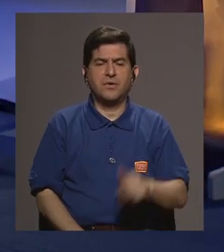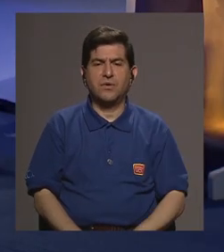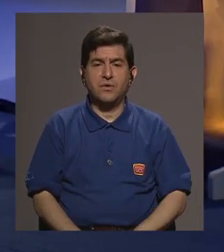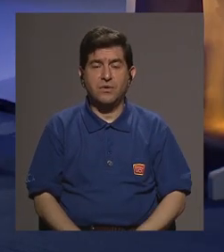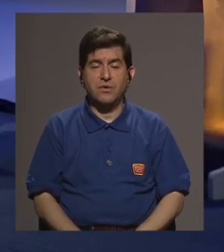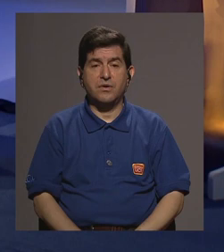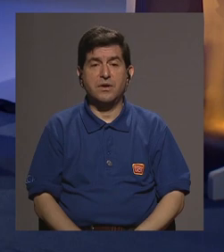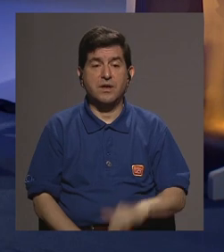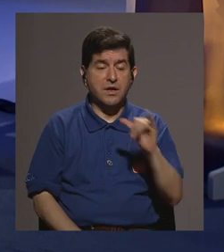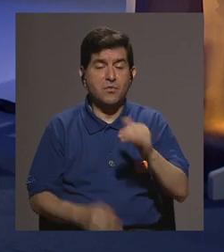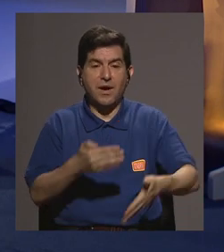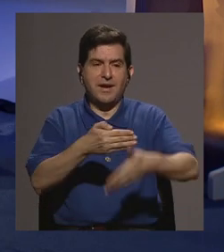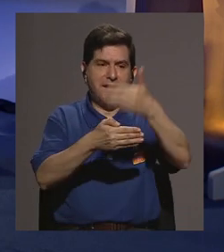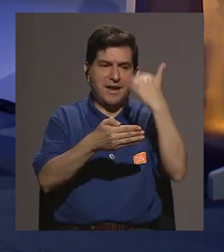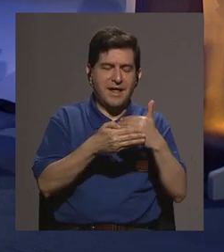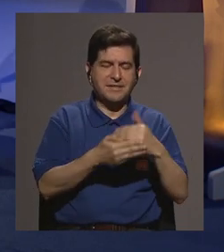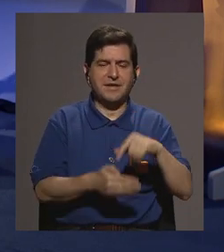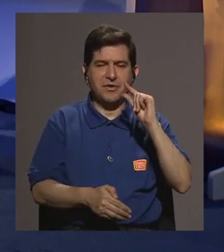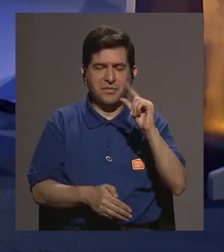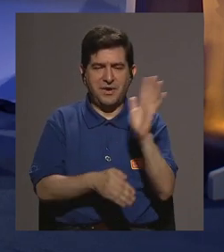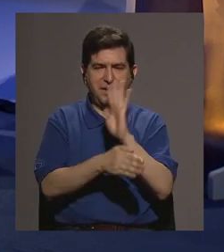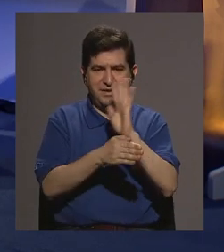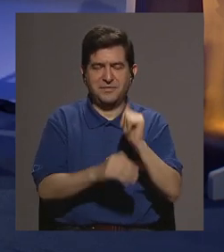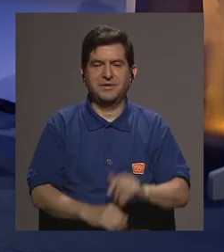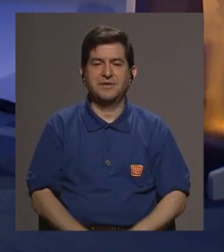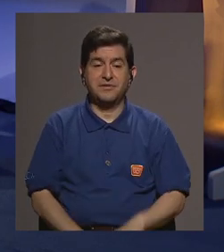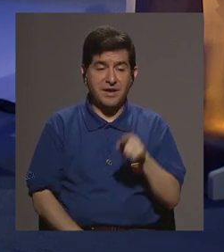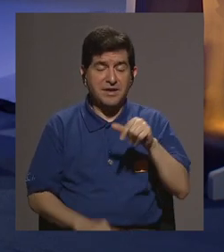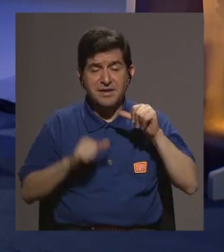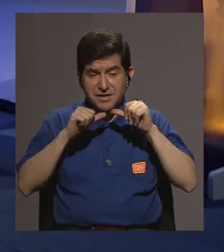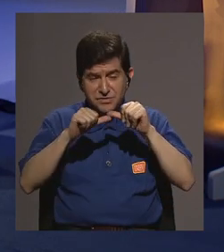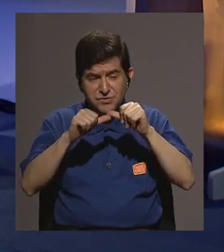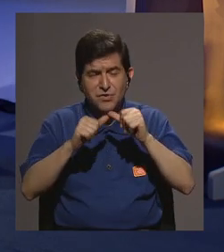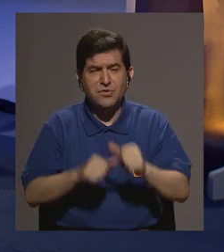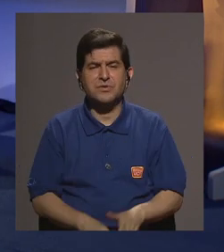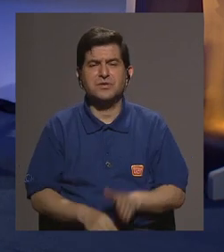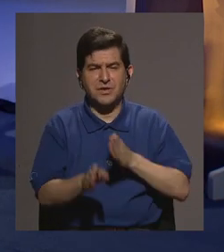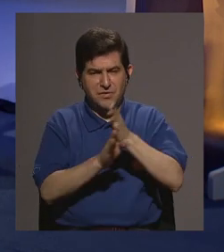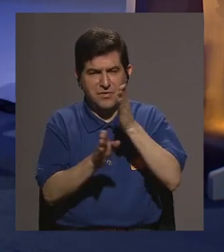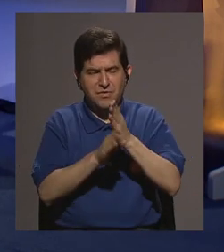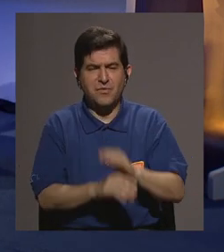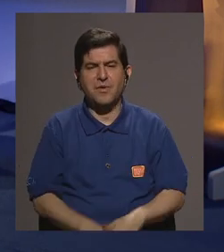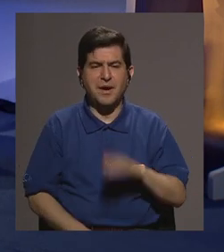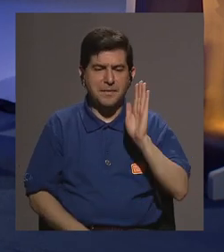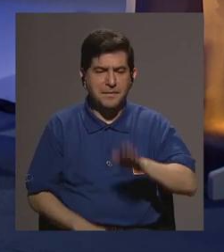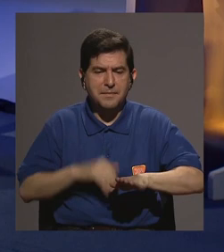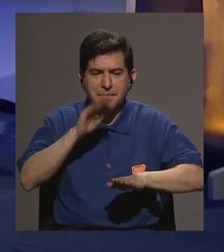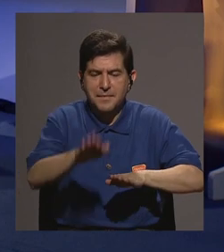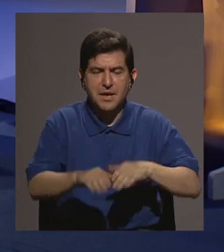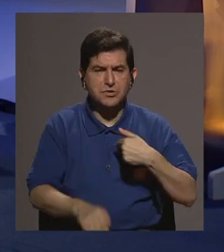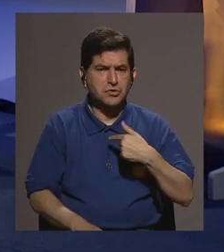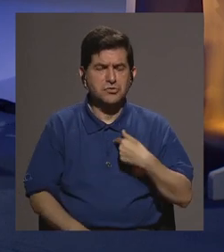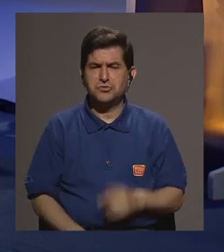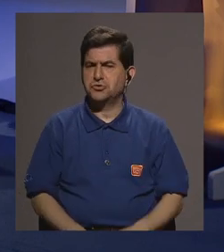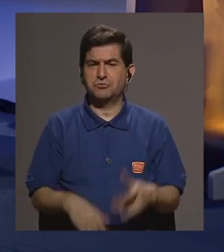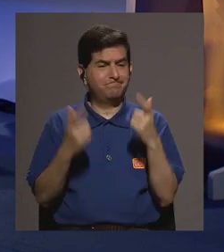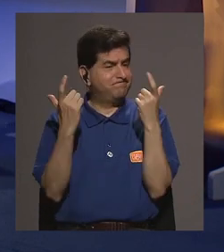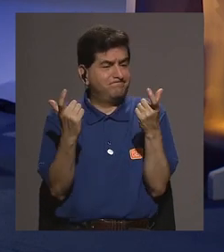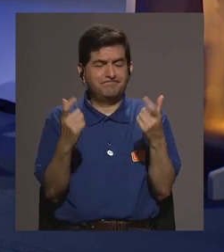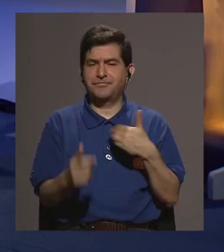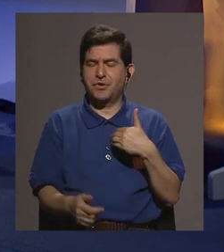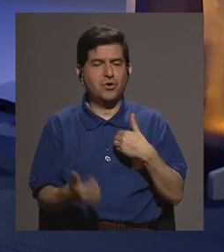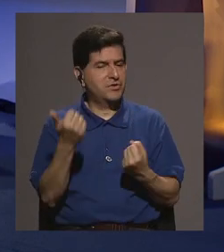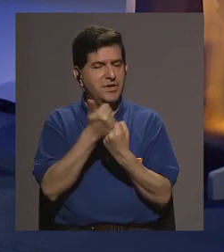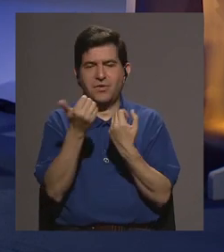inmediata anterior mejoró el cortometraje anterior que ahí voy que es en mi carrera paso a pasito yo no no no volverán